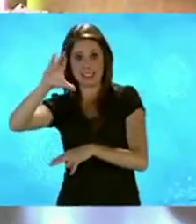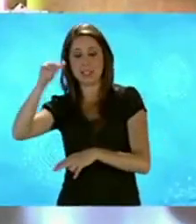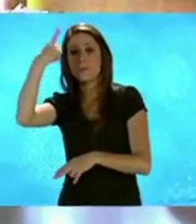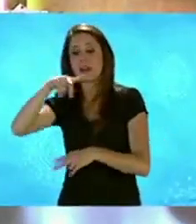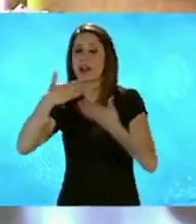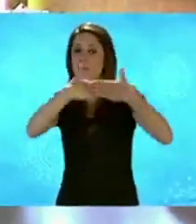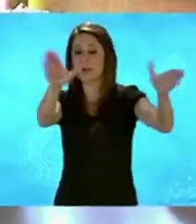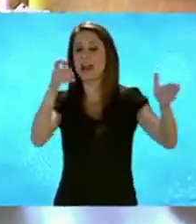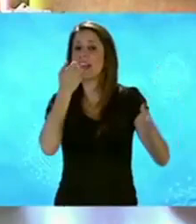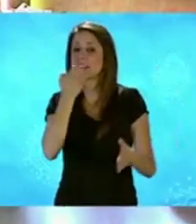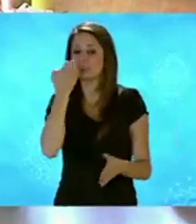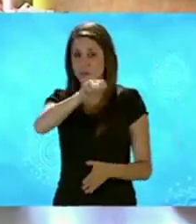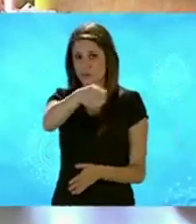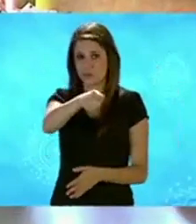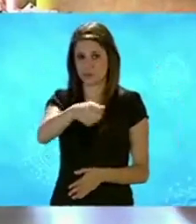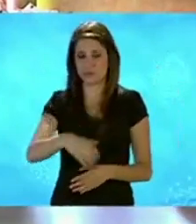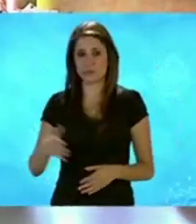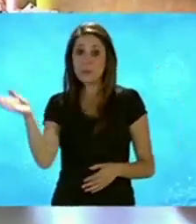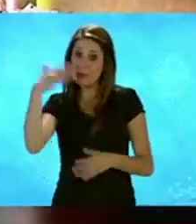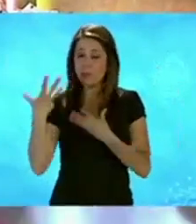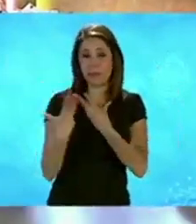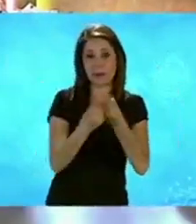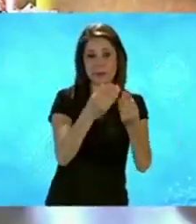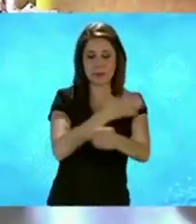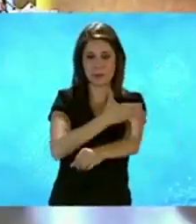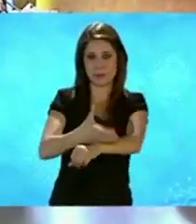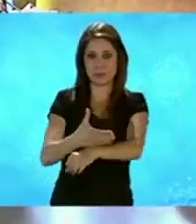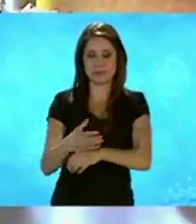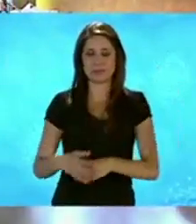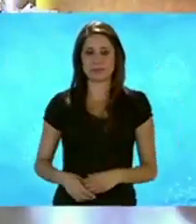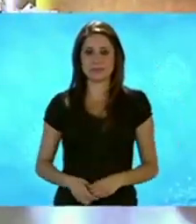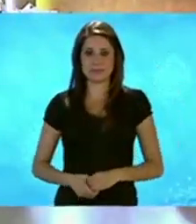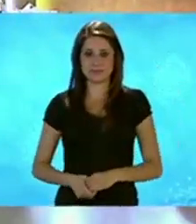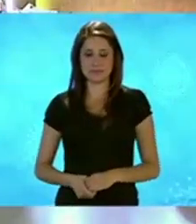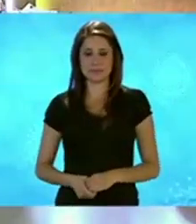alguien nos abra la escuela. Bien. Vamos, Cristina, acompáñame. Vamos.